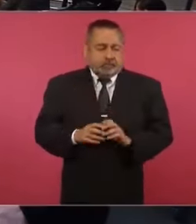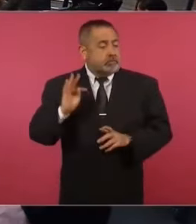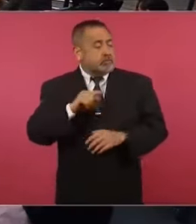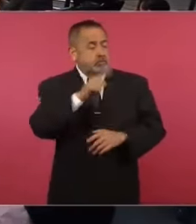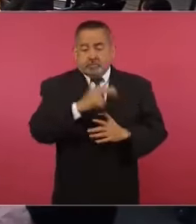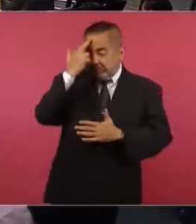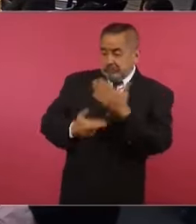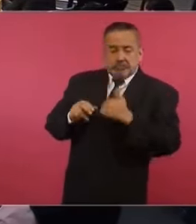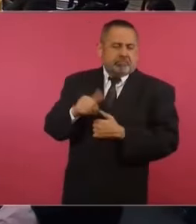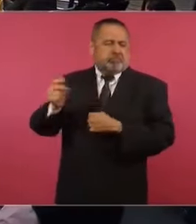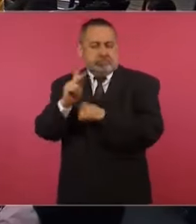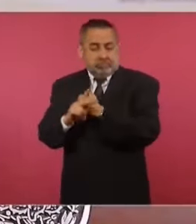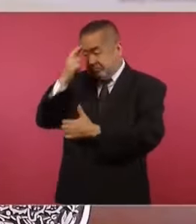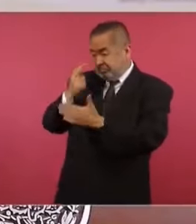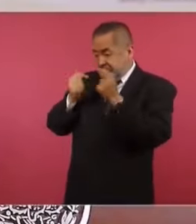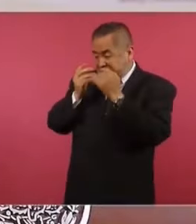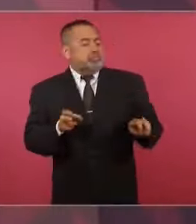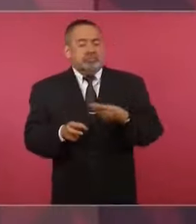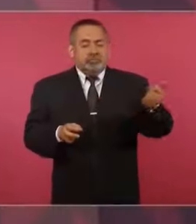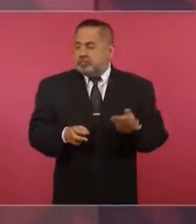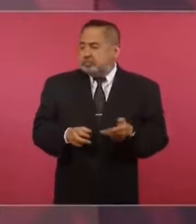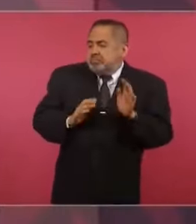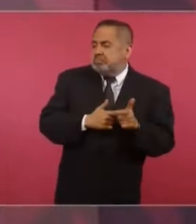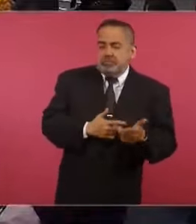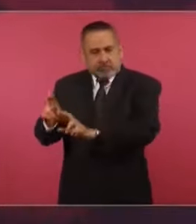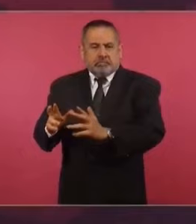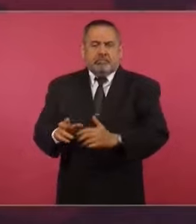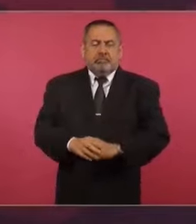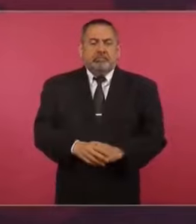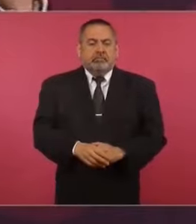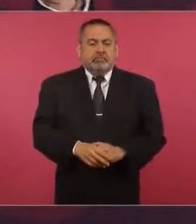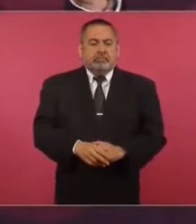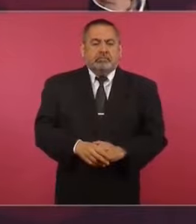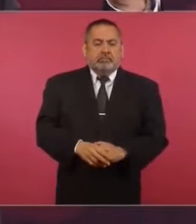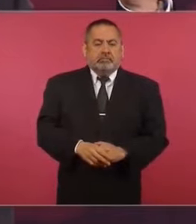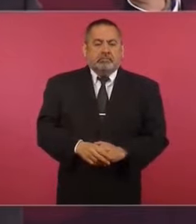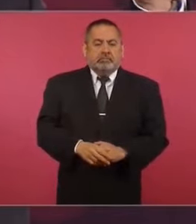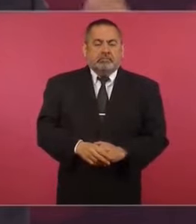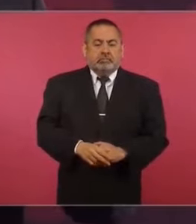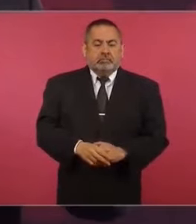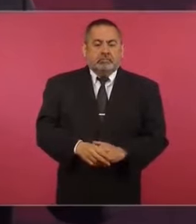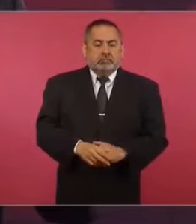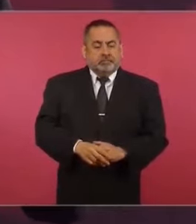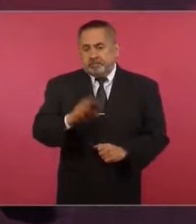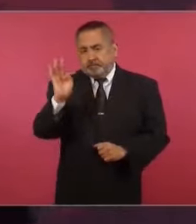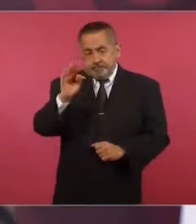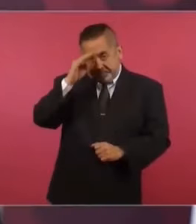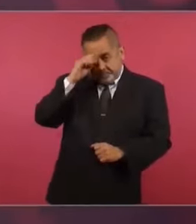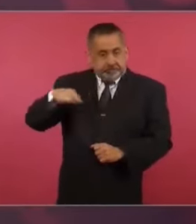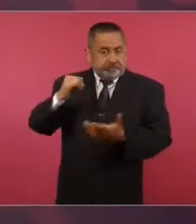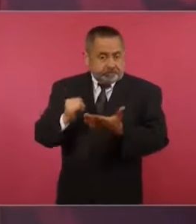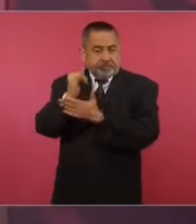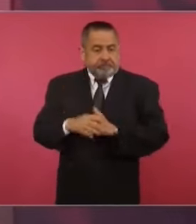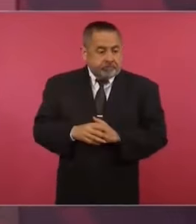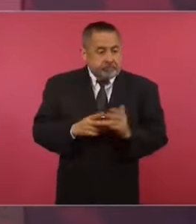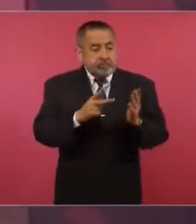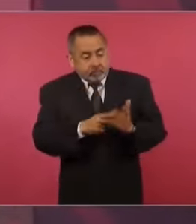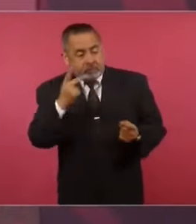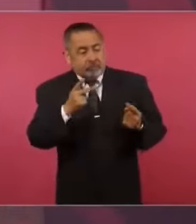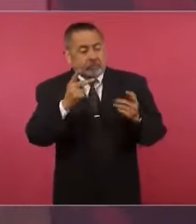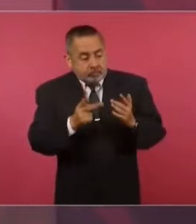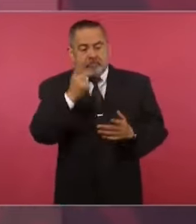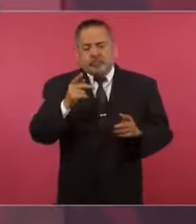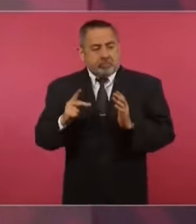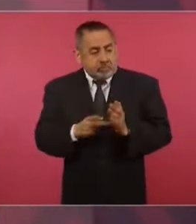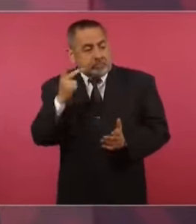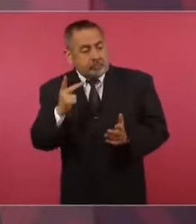viole la soberanía de los países y de sus embajadas. Que si así lo decide, en el caso que se repita esto en cualquier